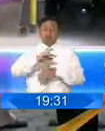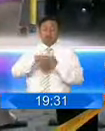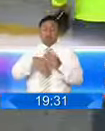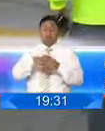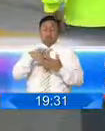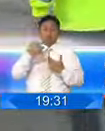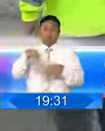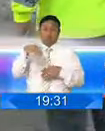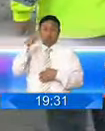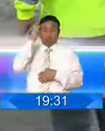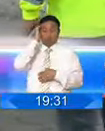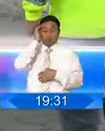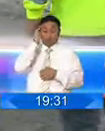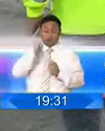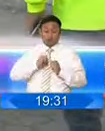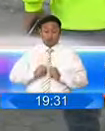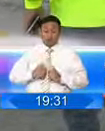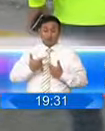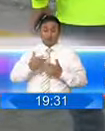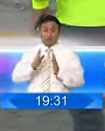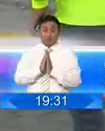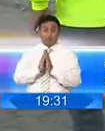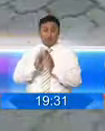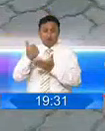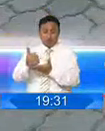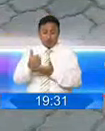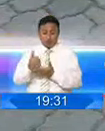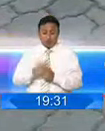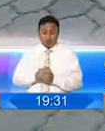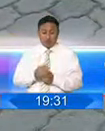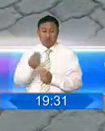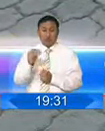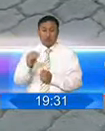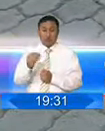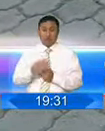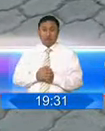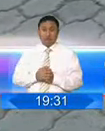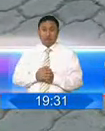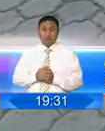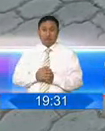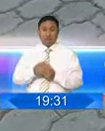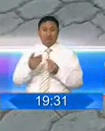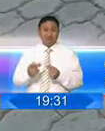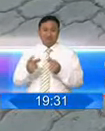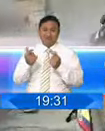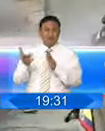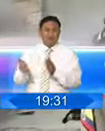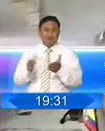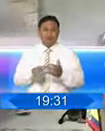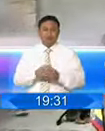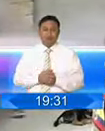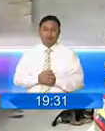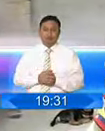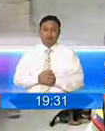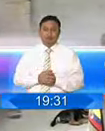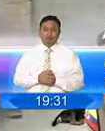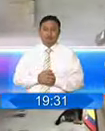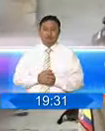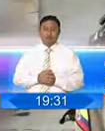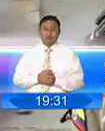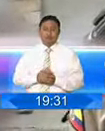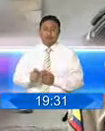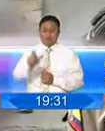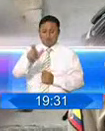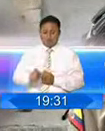consternados, porque a pesar que solicitaron ayuda, el joven habría muerto de manera instantánea. El cual encontramos una persona